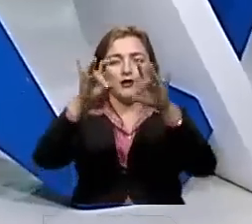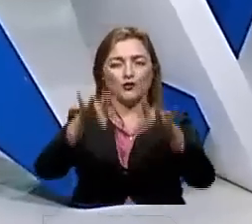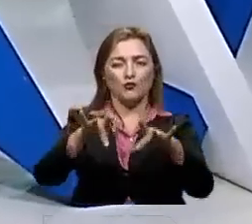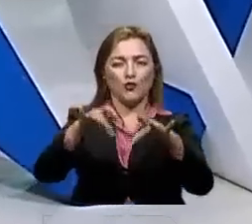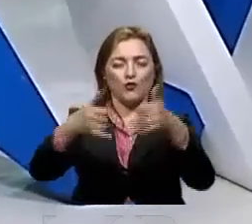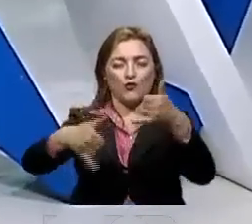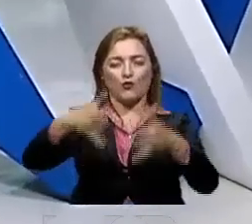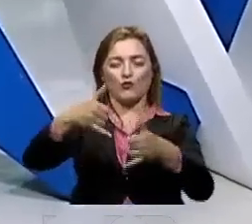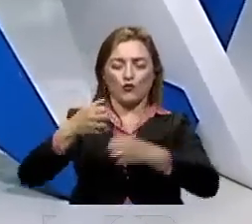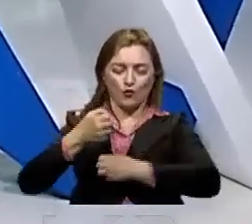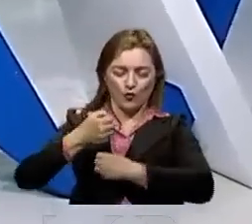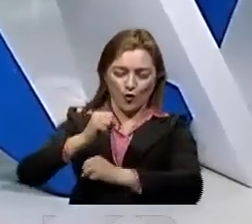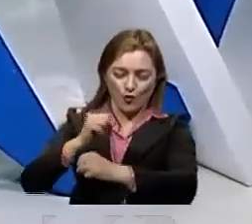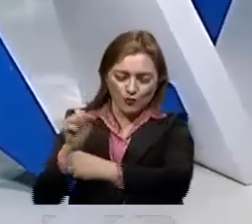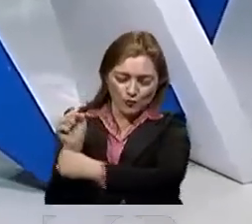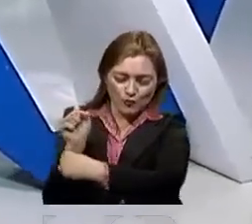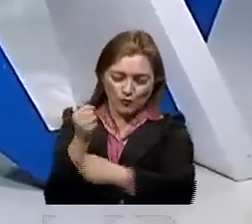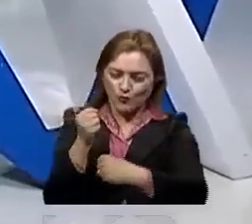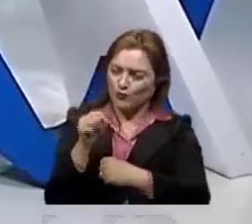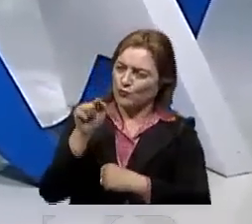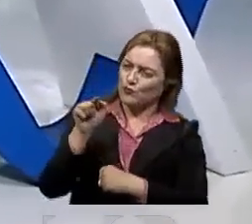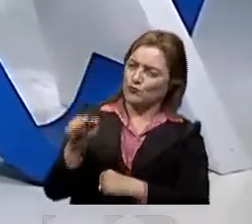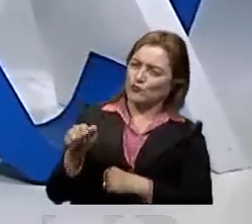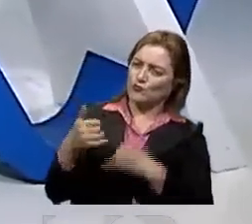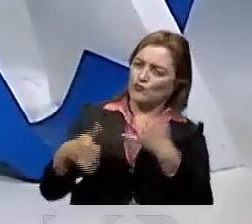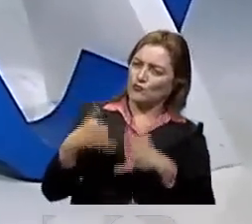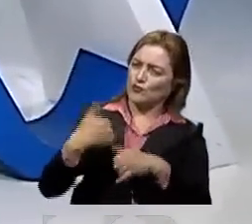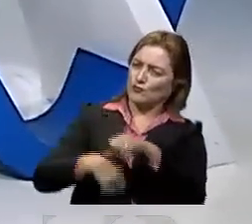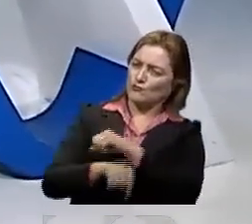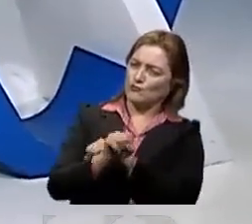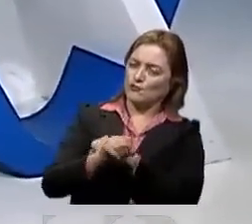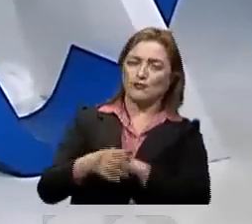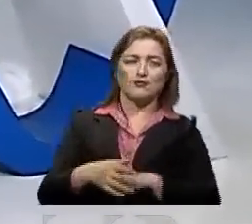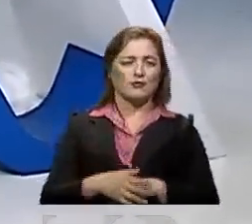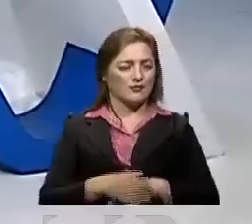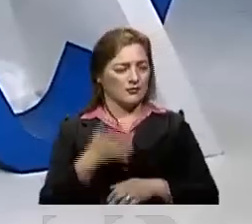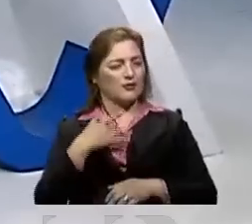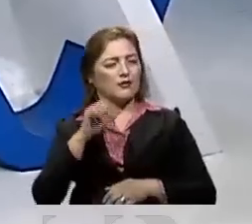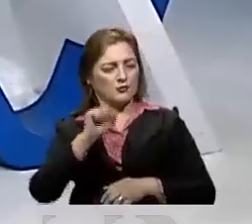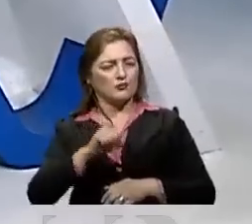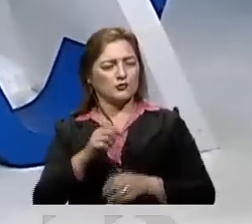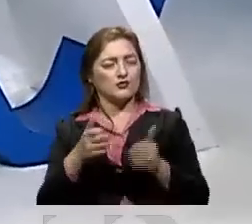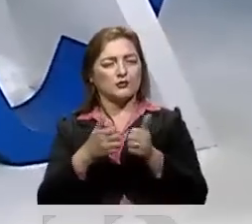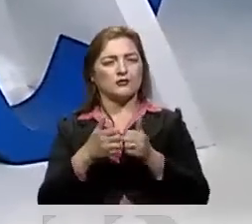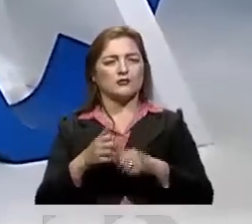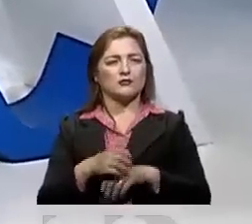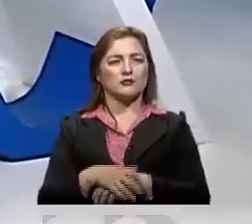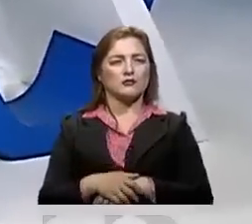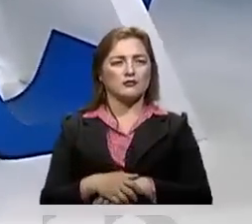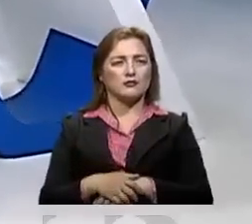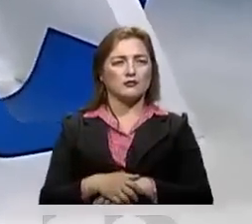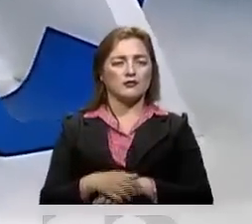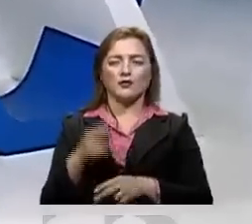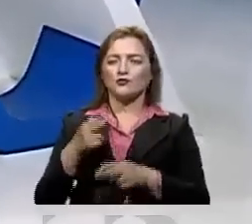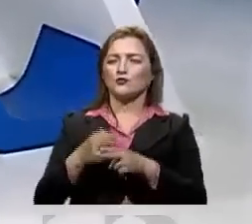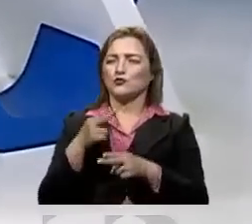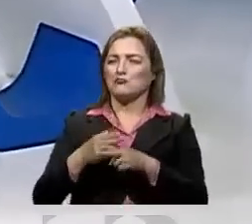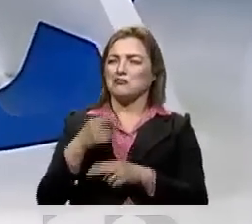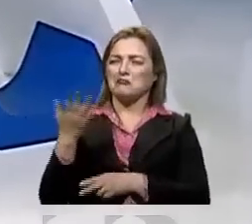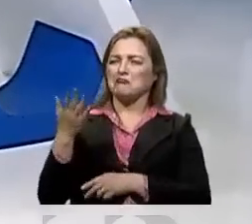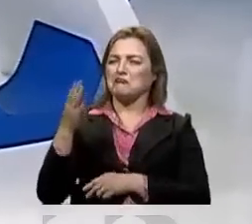Y cuando jugaba golf, le preguntaban, ¿en serio tú jugaste al fútbol? Sí, le decía, yo jugué en la selección. no me suena tu